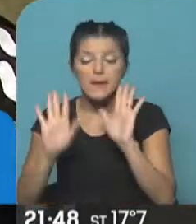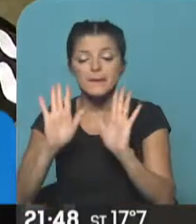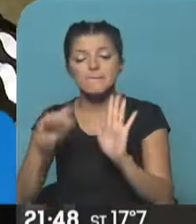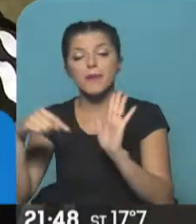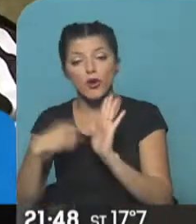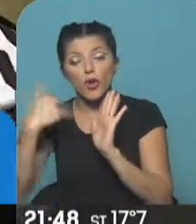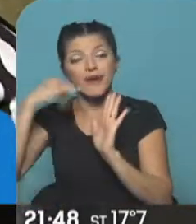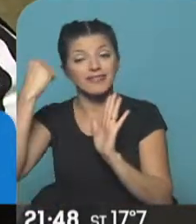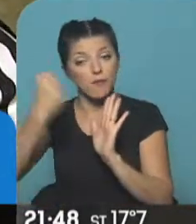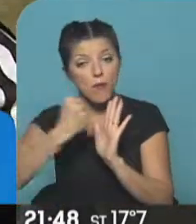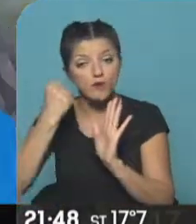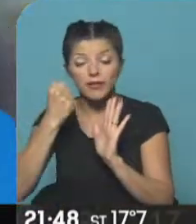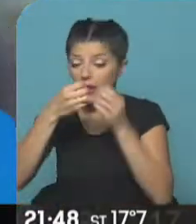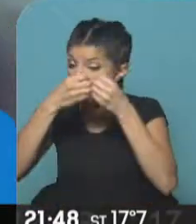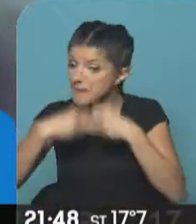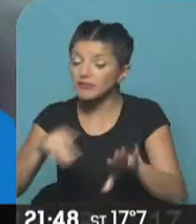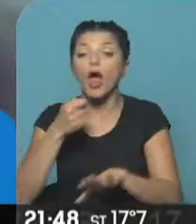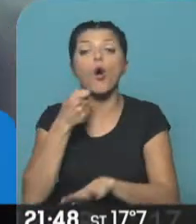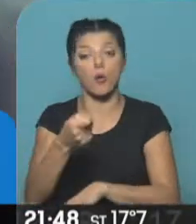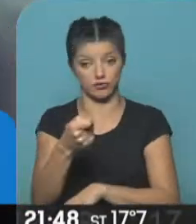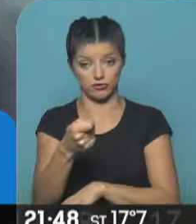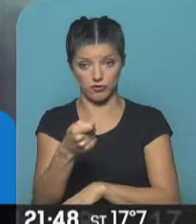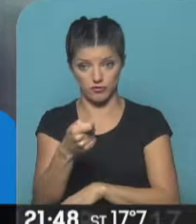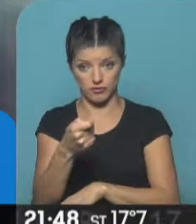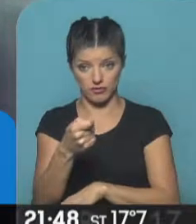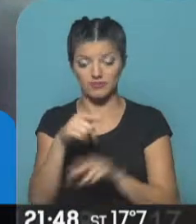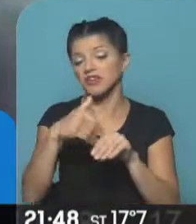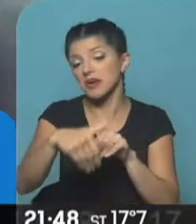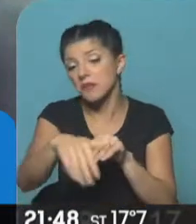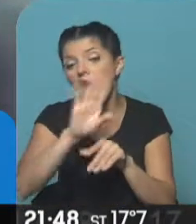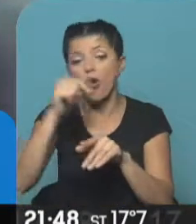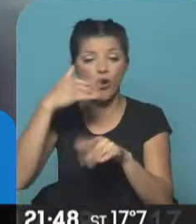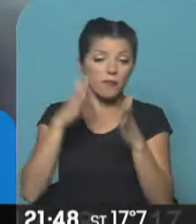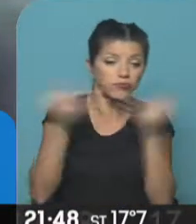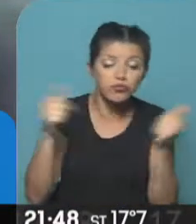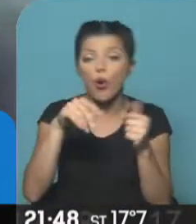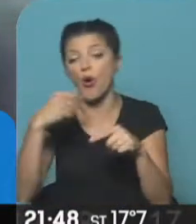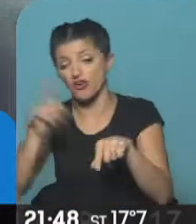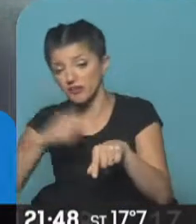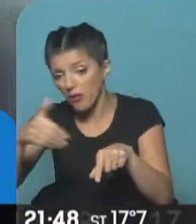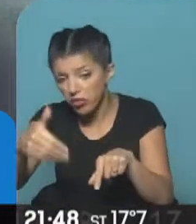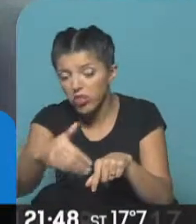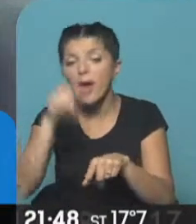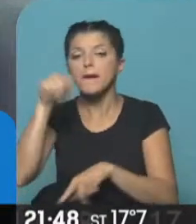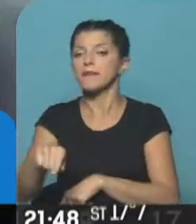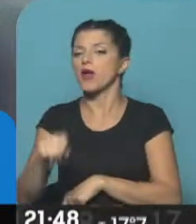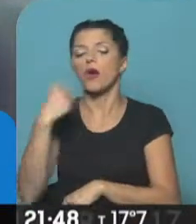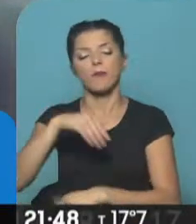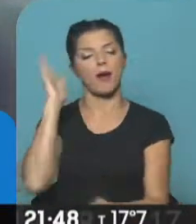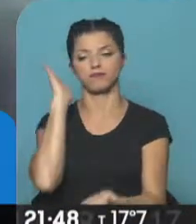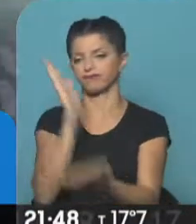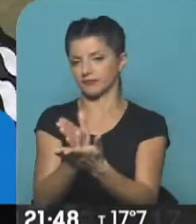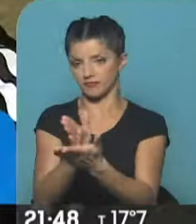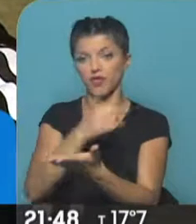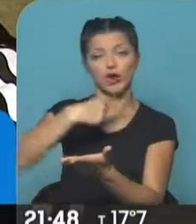es que el juicio se inicie y que más tarde más temprano hoy diputado tenga que escuchar la sentencia que